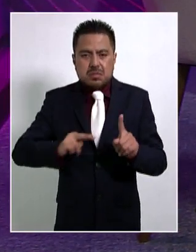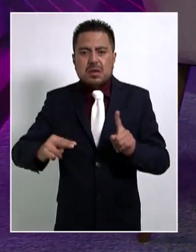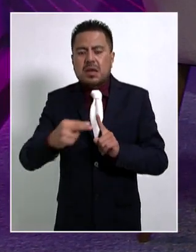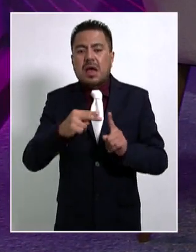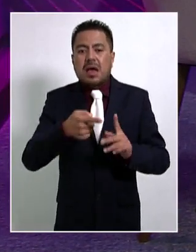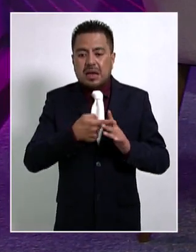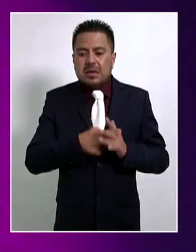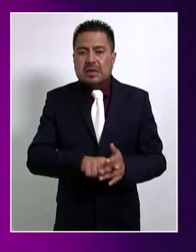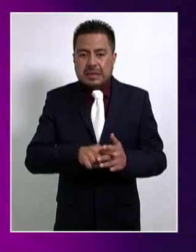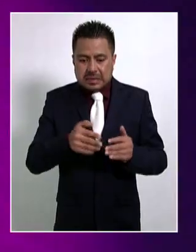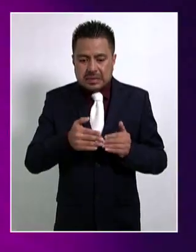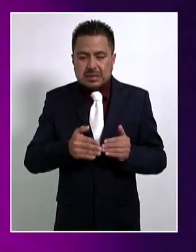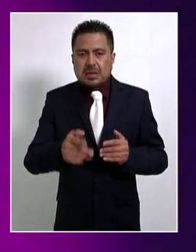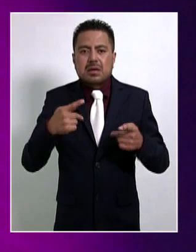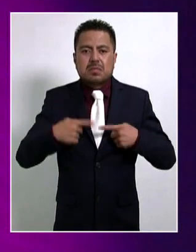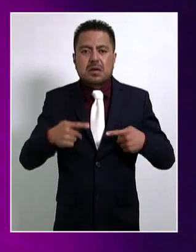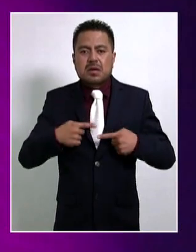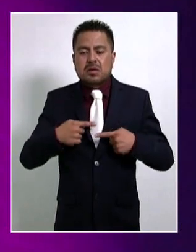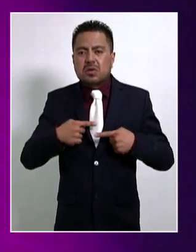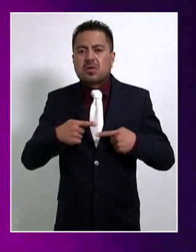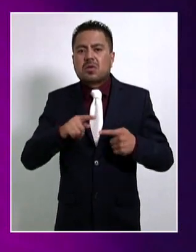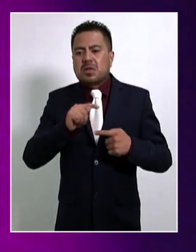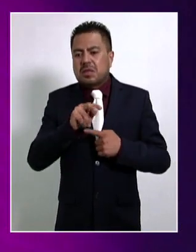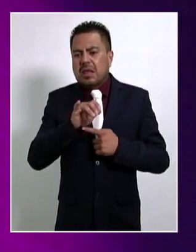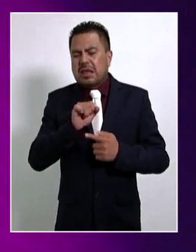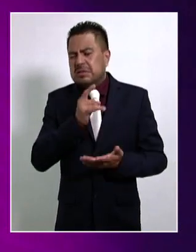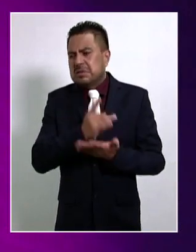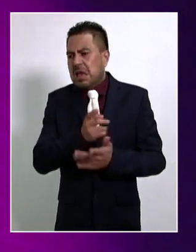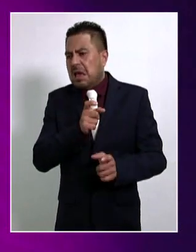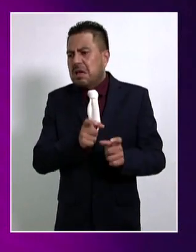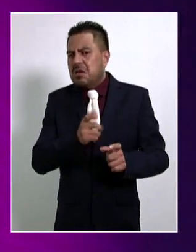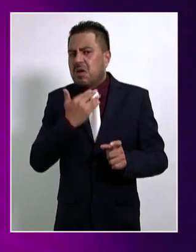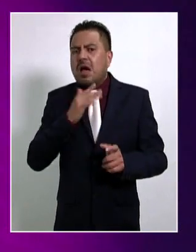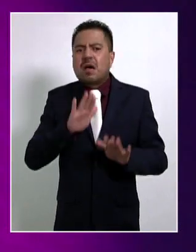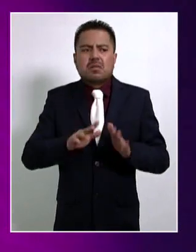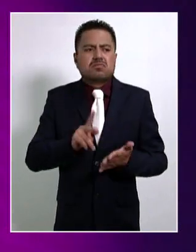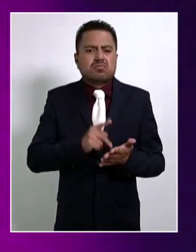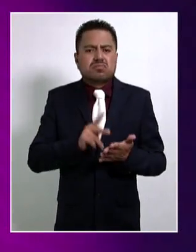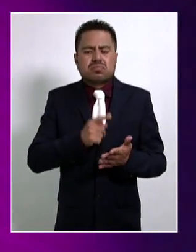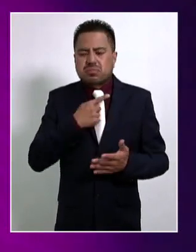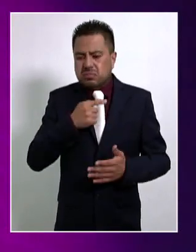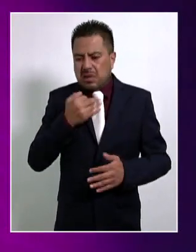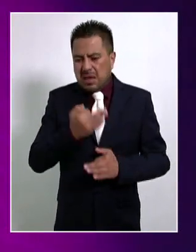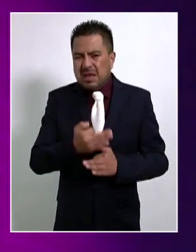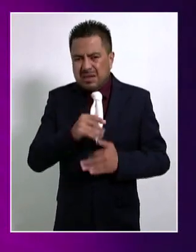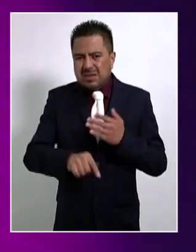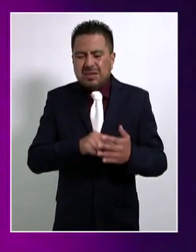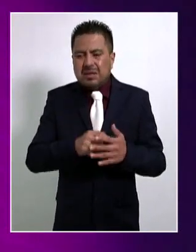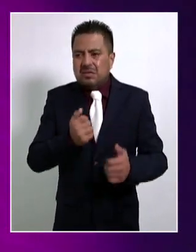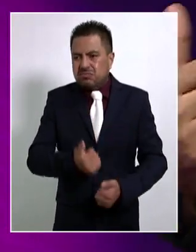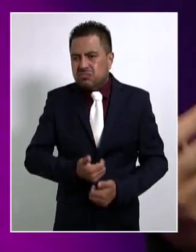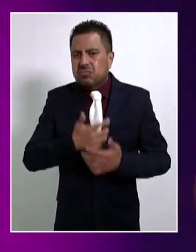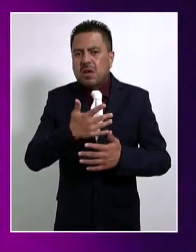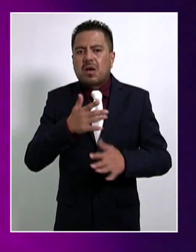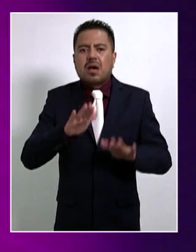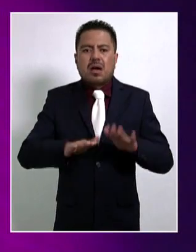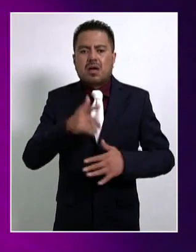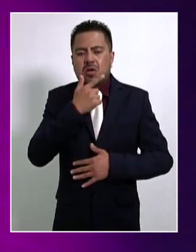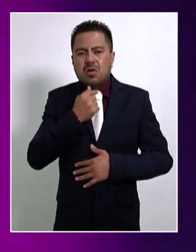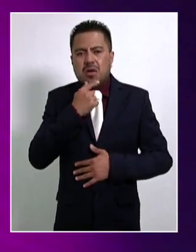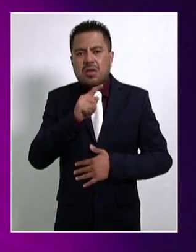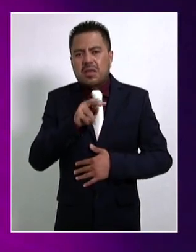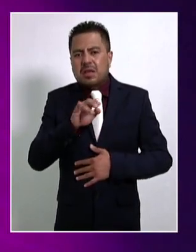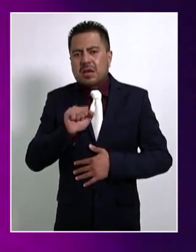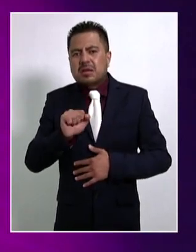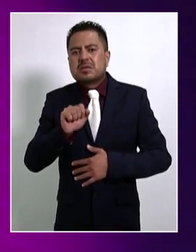a partir de que una persona no solamente es trans, sino muchas veces, como ya aquí lo habíamos expresado, sino puede ser un hombre trans, puede